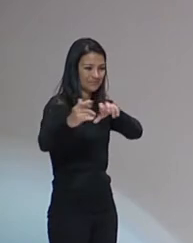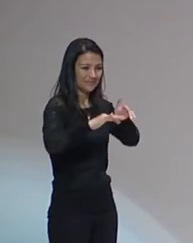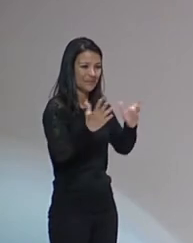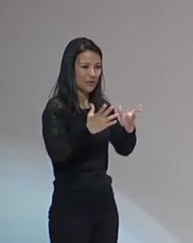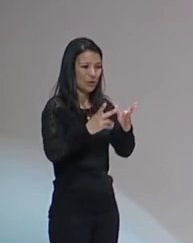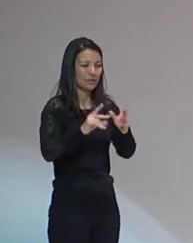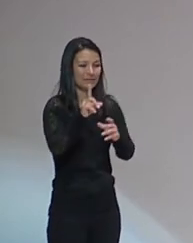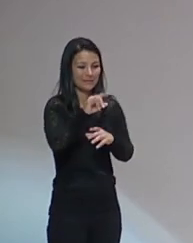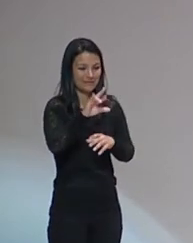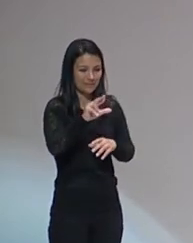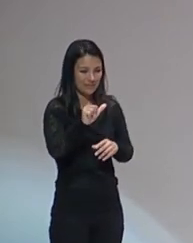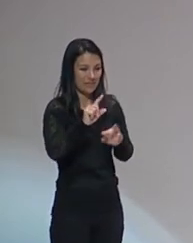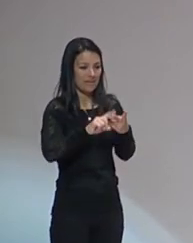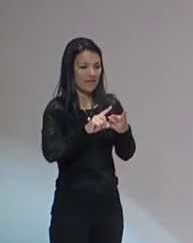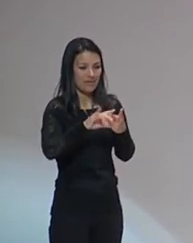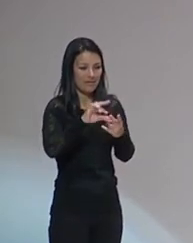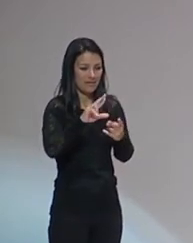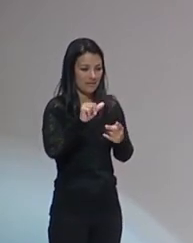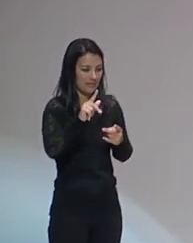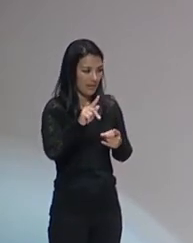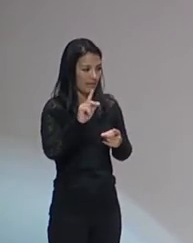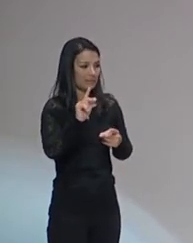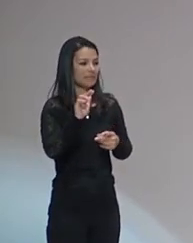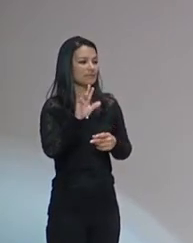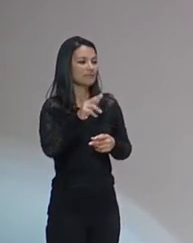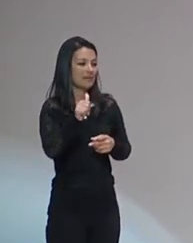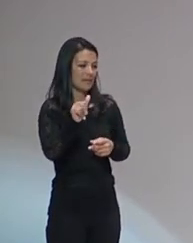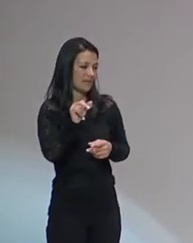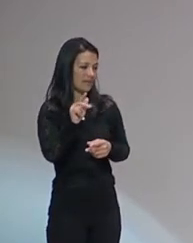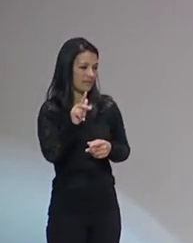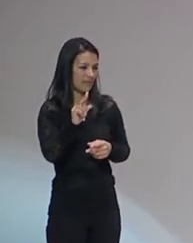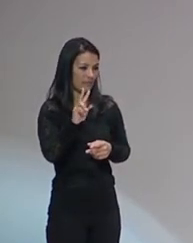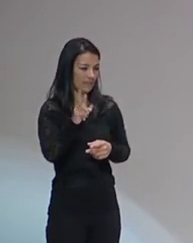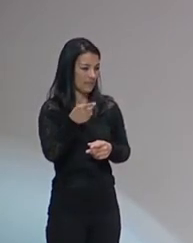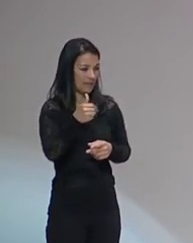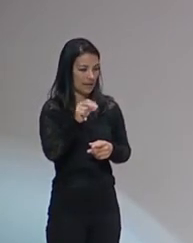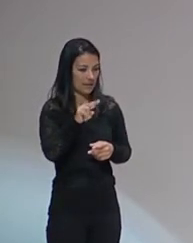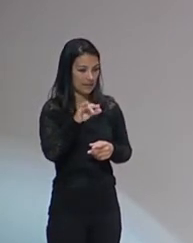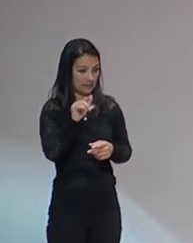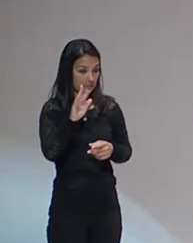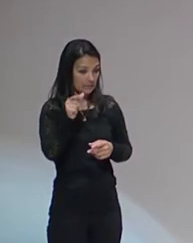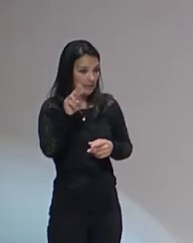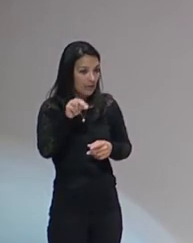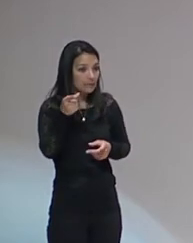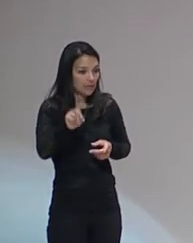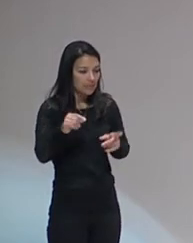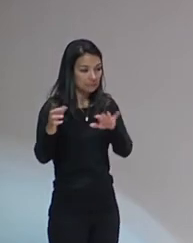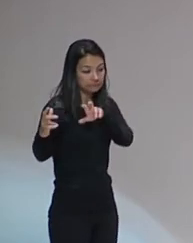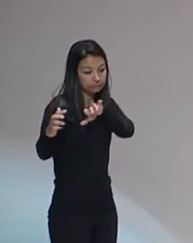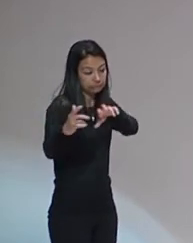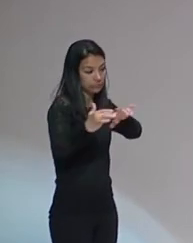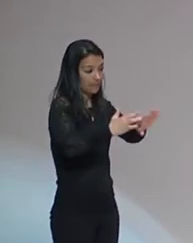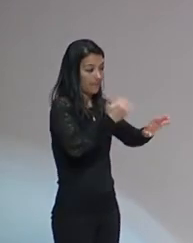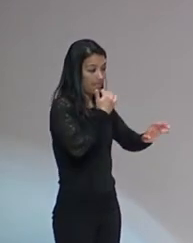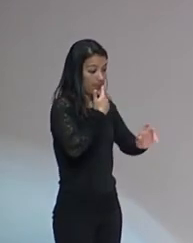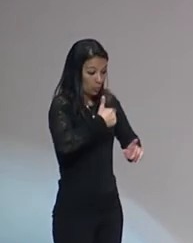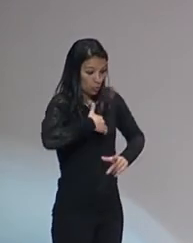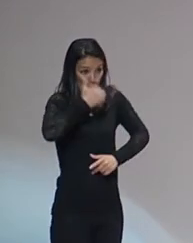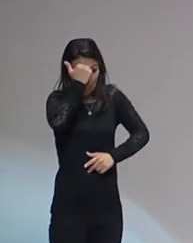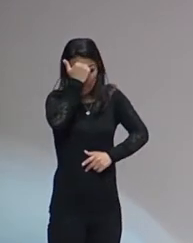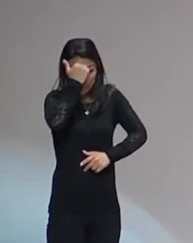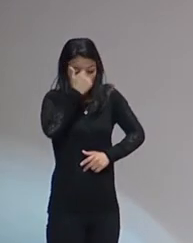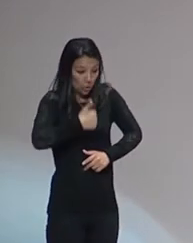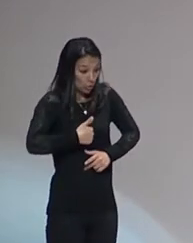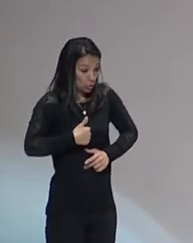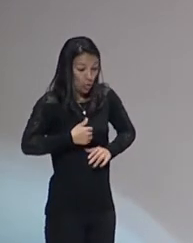Irak, Afganistán, Irán. Y si el profesor no está preparado